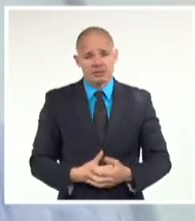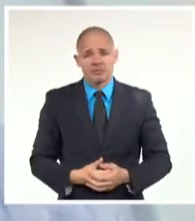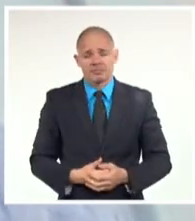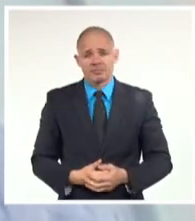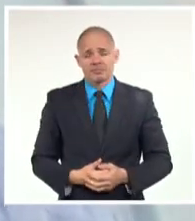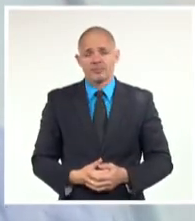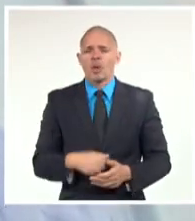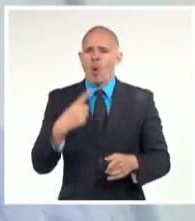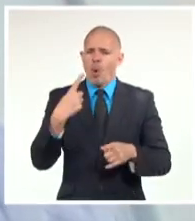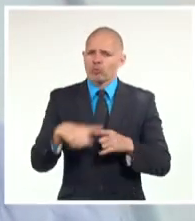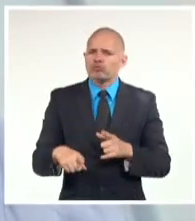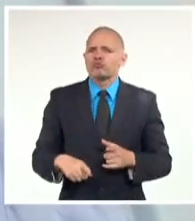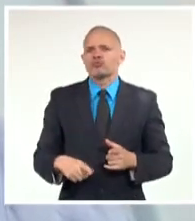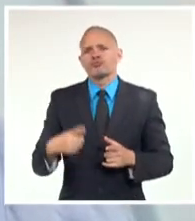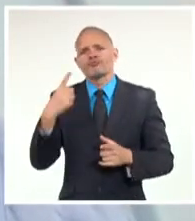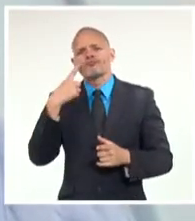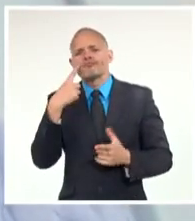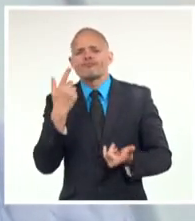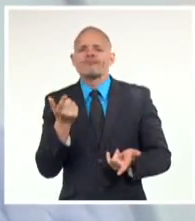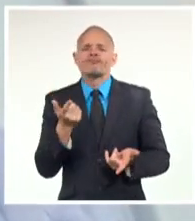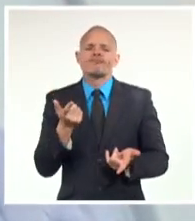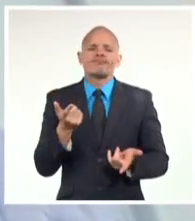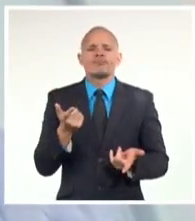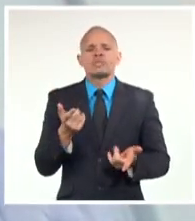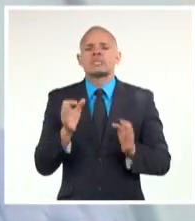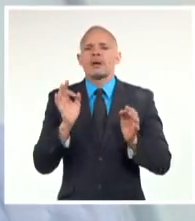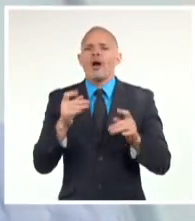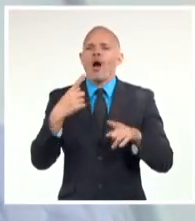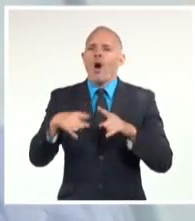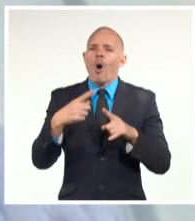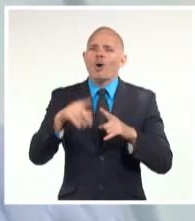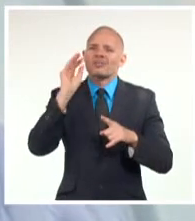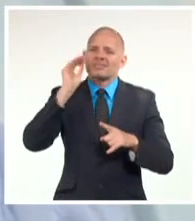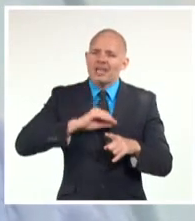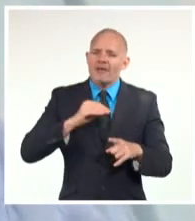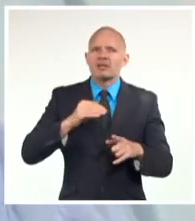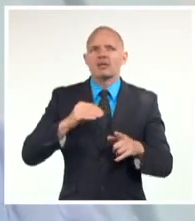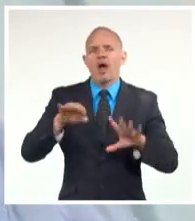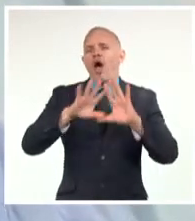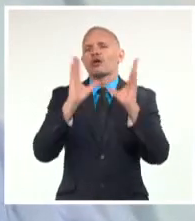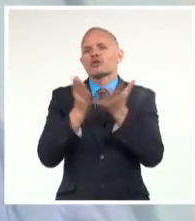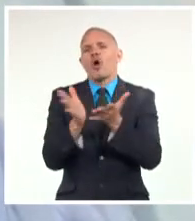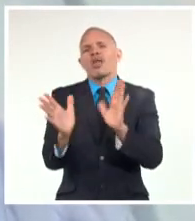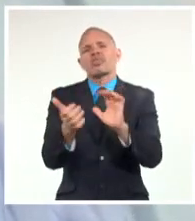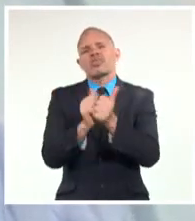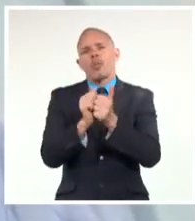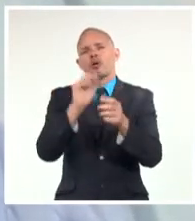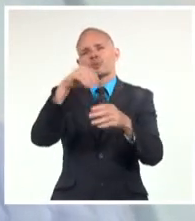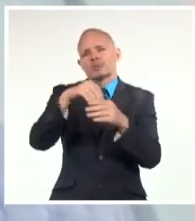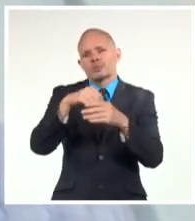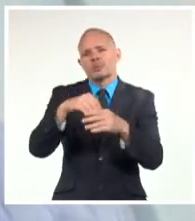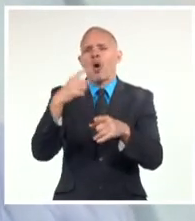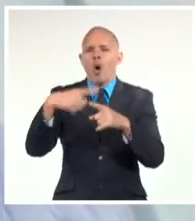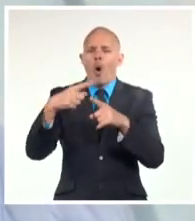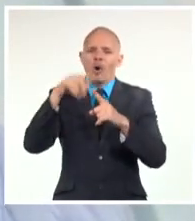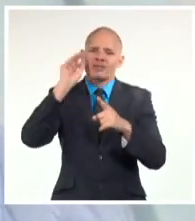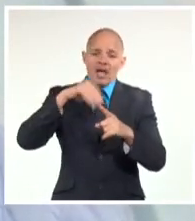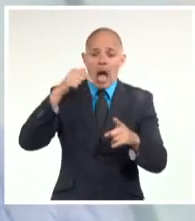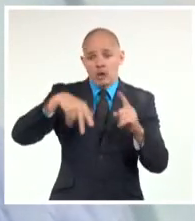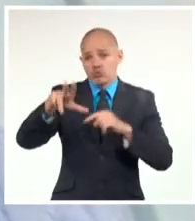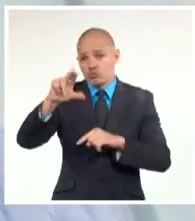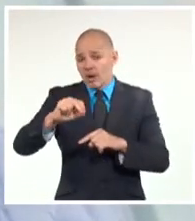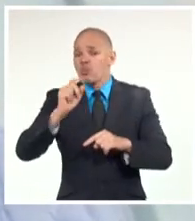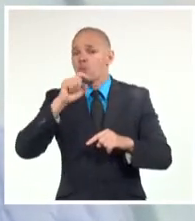como también ver otras modalidades que tienen que ver con la gimnasia en general, como son el parkour, que es una modalidad nueva que se